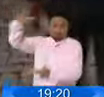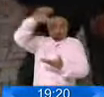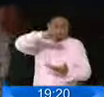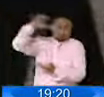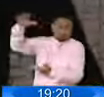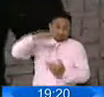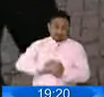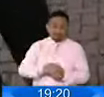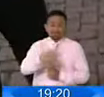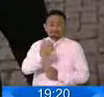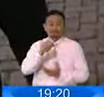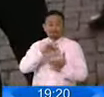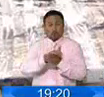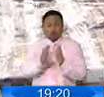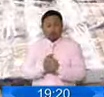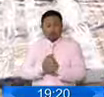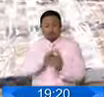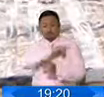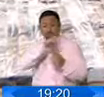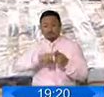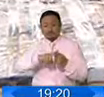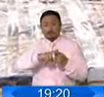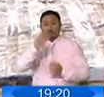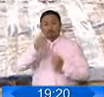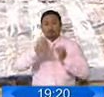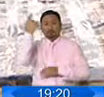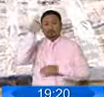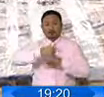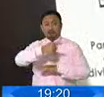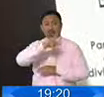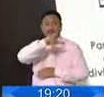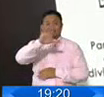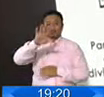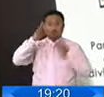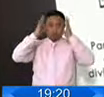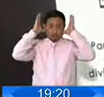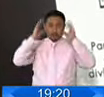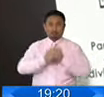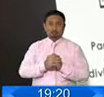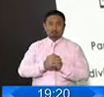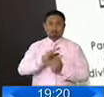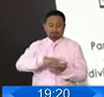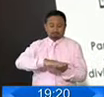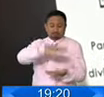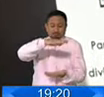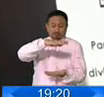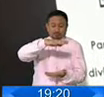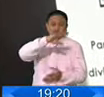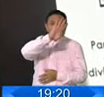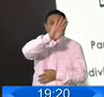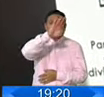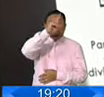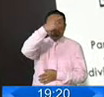aplicación el 13 de noviembre hasta el último día del año pasado, el monto ascendió a